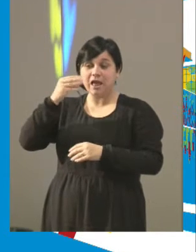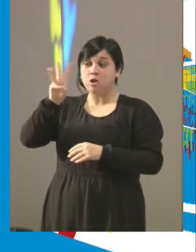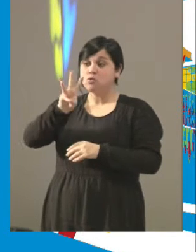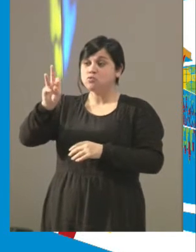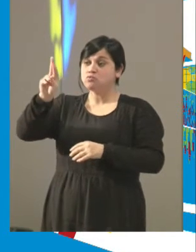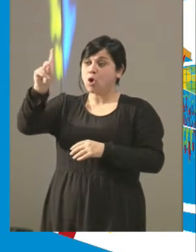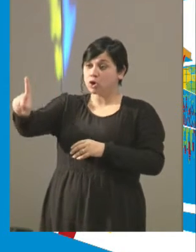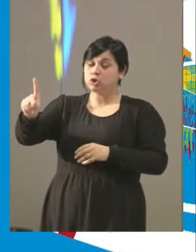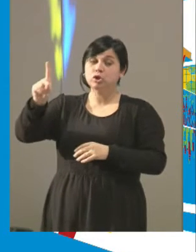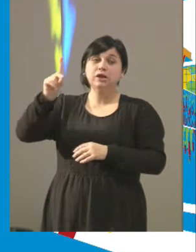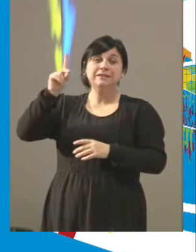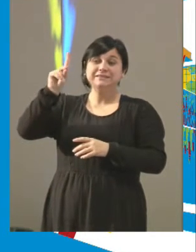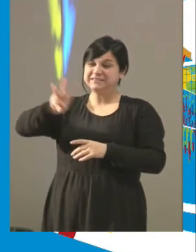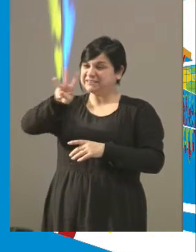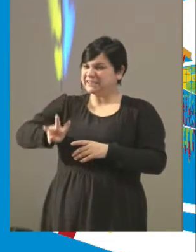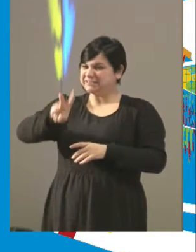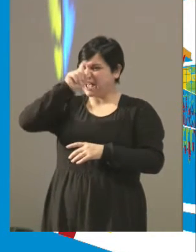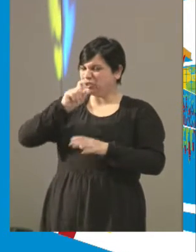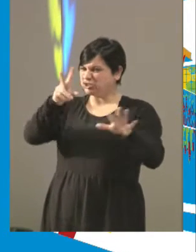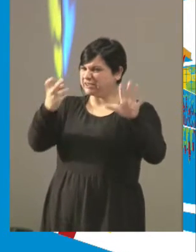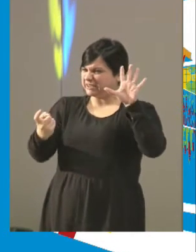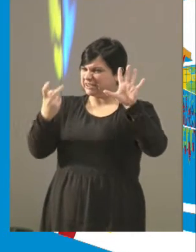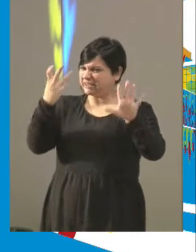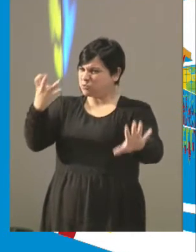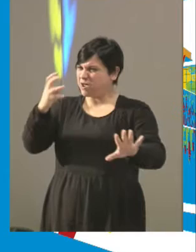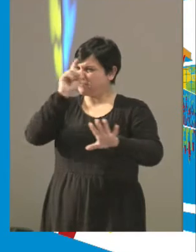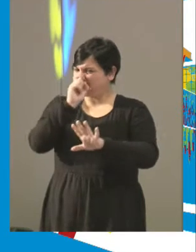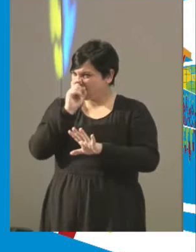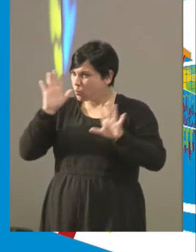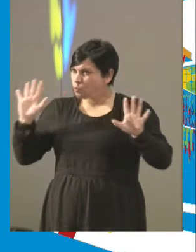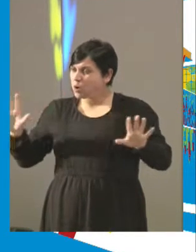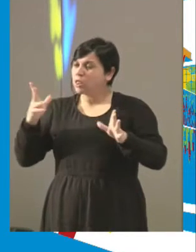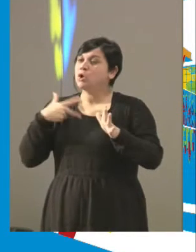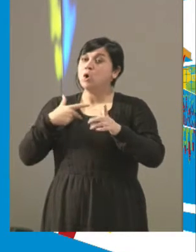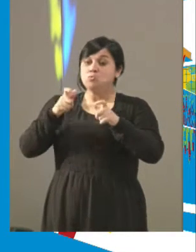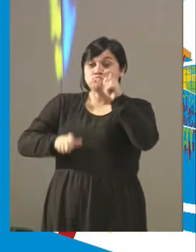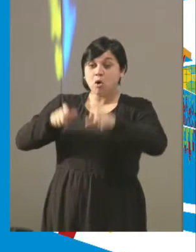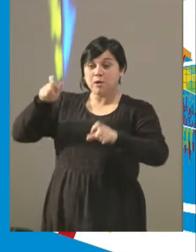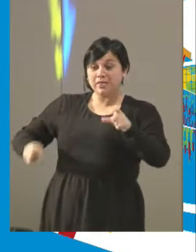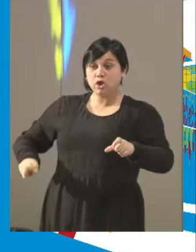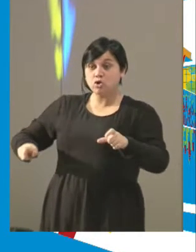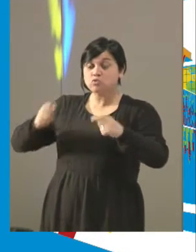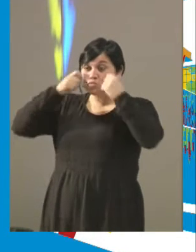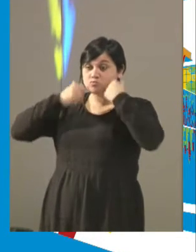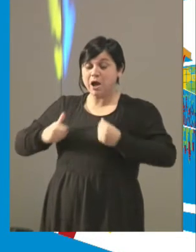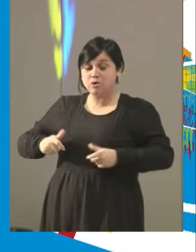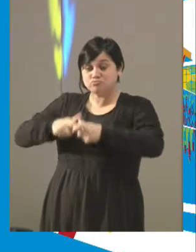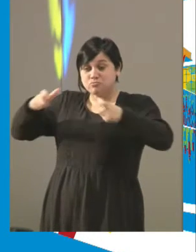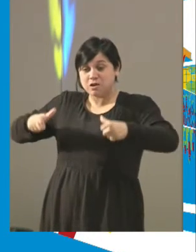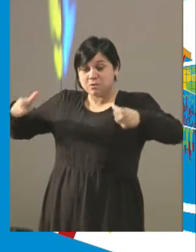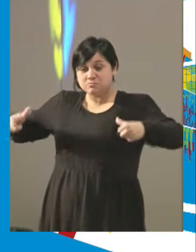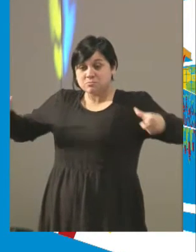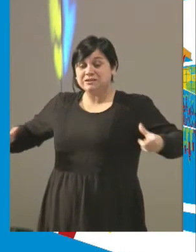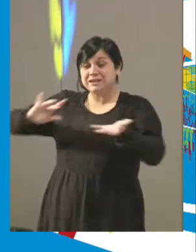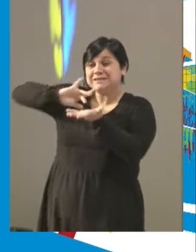año 79, creo recordar, a la medida que la población humana crece exponencialmente, del mismo modo